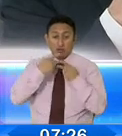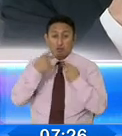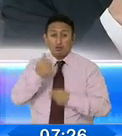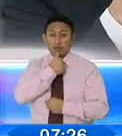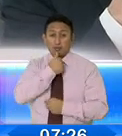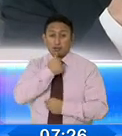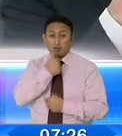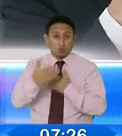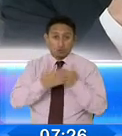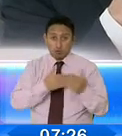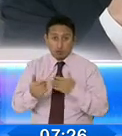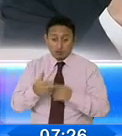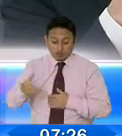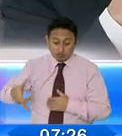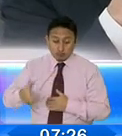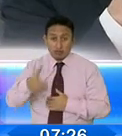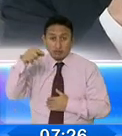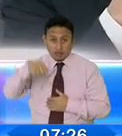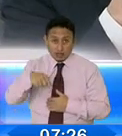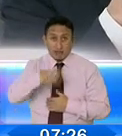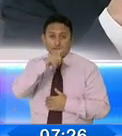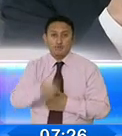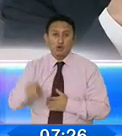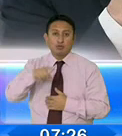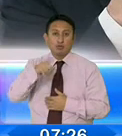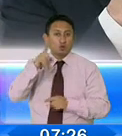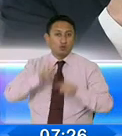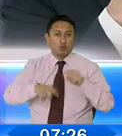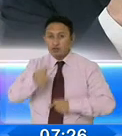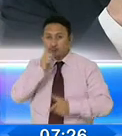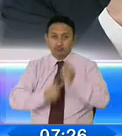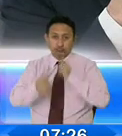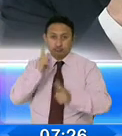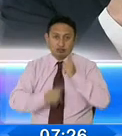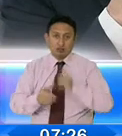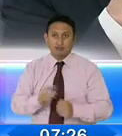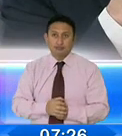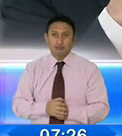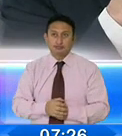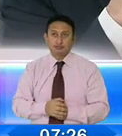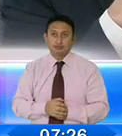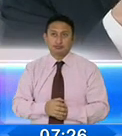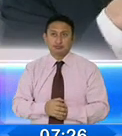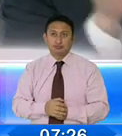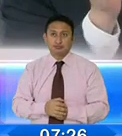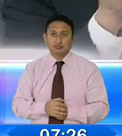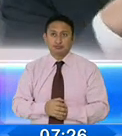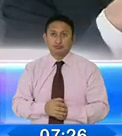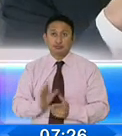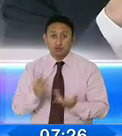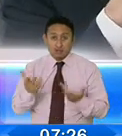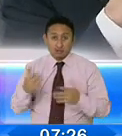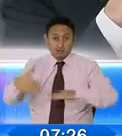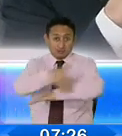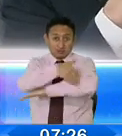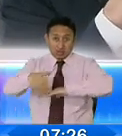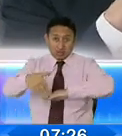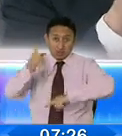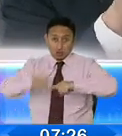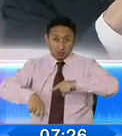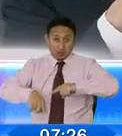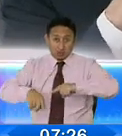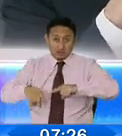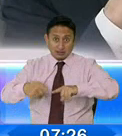que se encuentre en los bienes de uso público municipal. Aquí, o sea, en la calle. En la calle. Correcto.